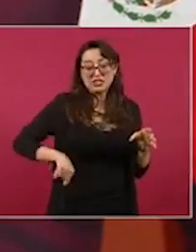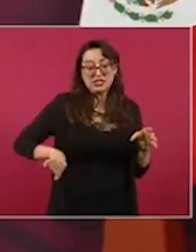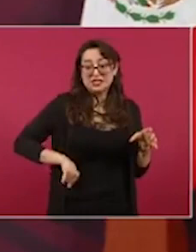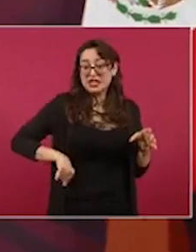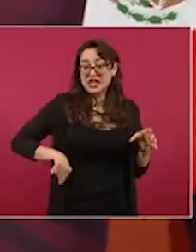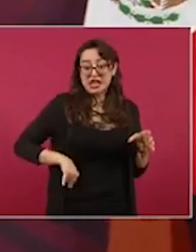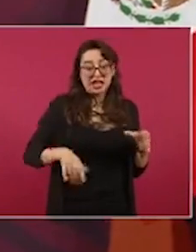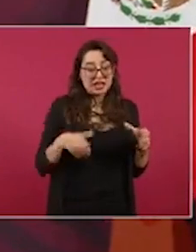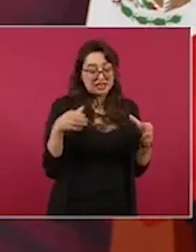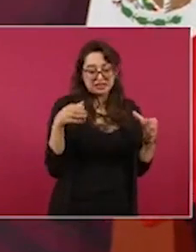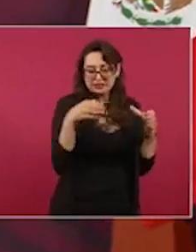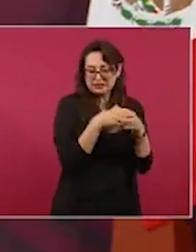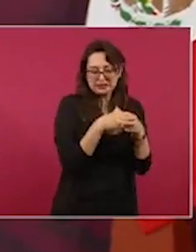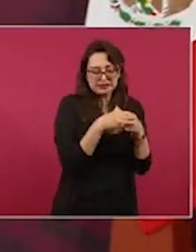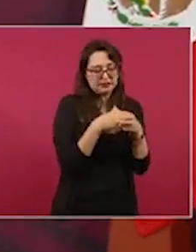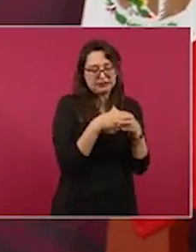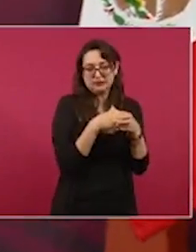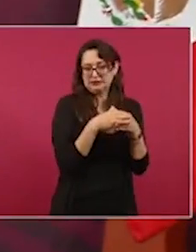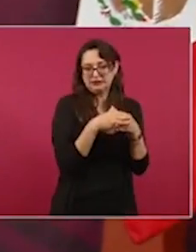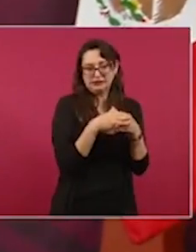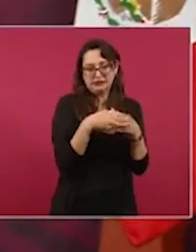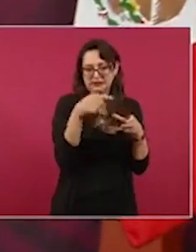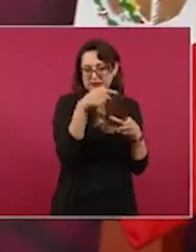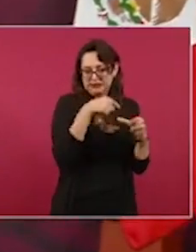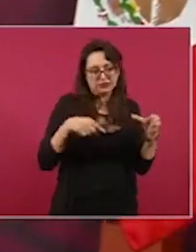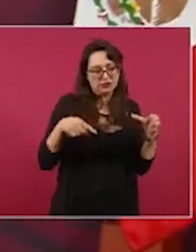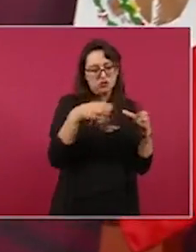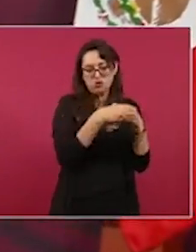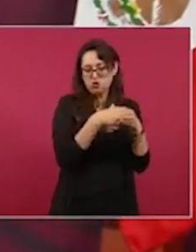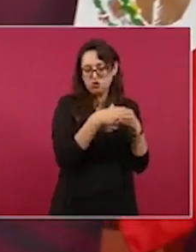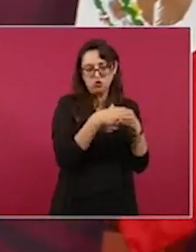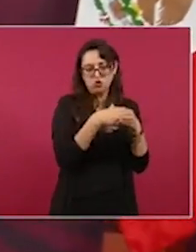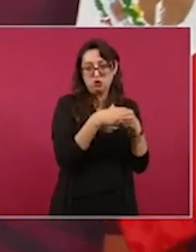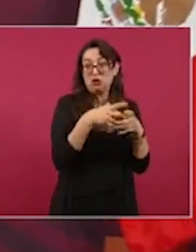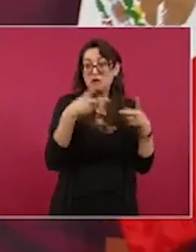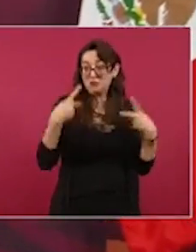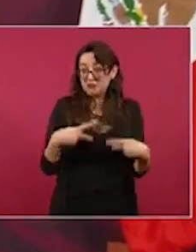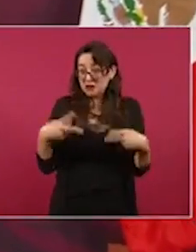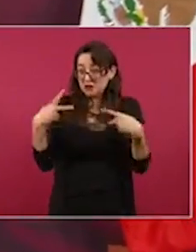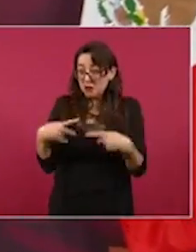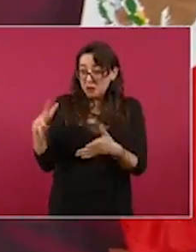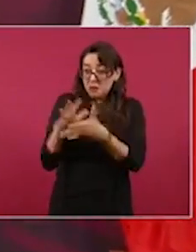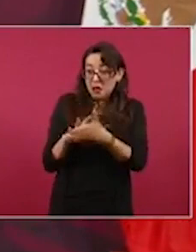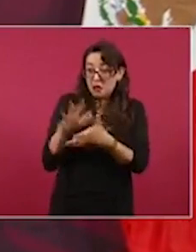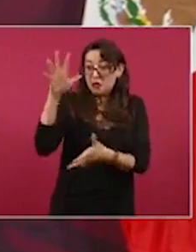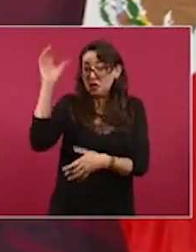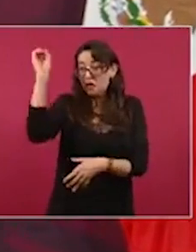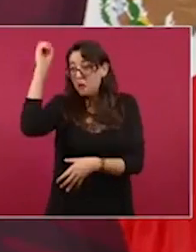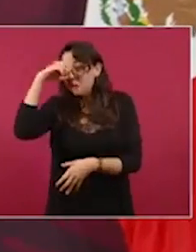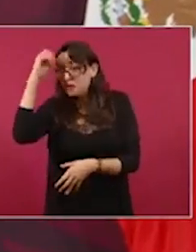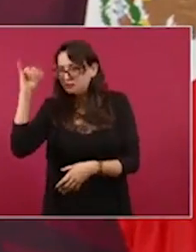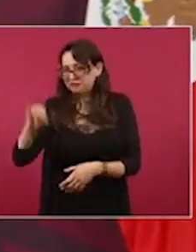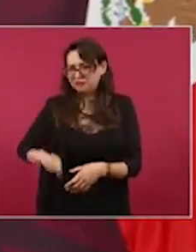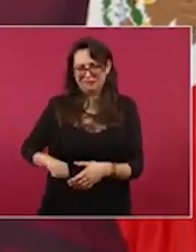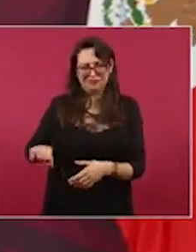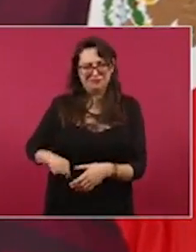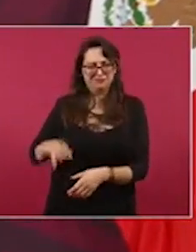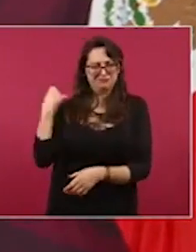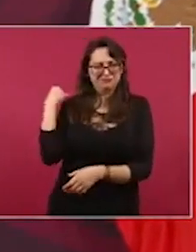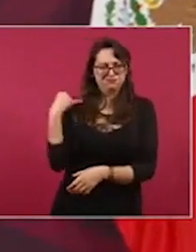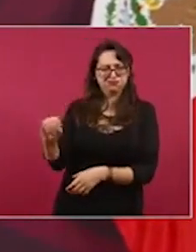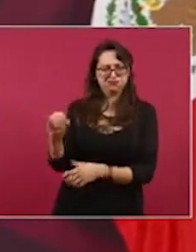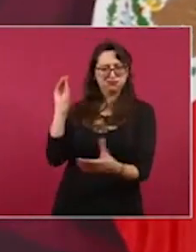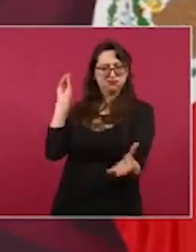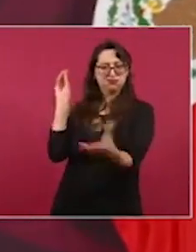Nación invalidara la transferencia de mando de la Guardia Nacional a la Secretaría de la Defensa Nacional. El mandatario aseguró que la opinión de los